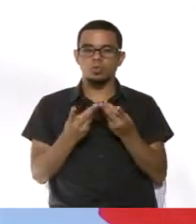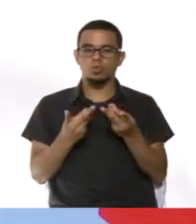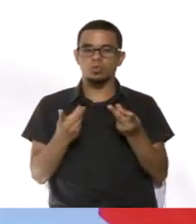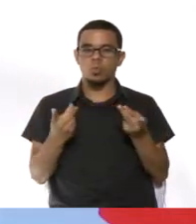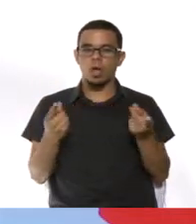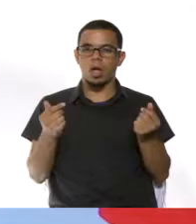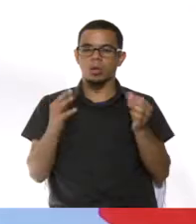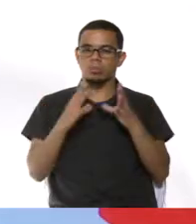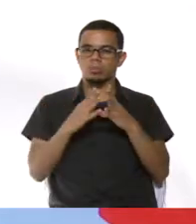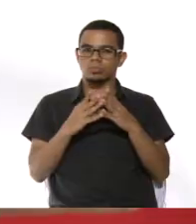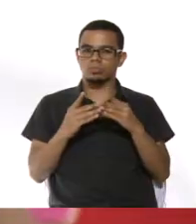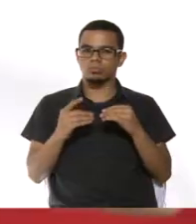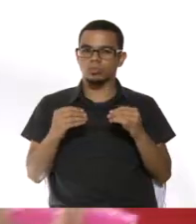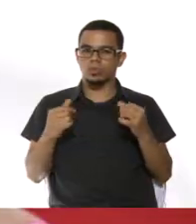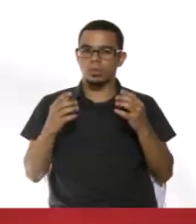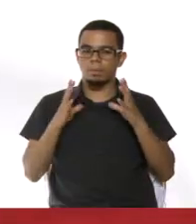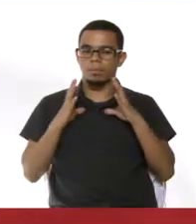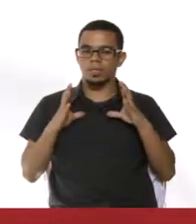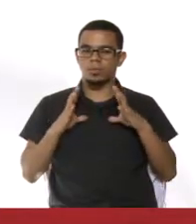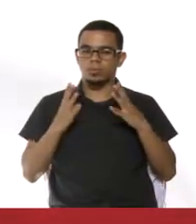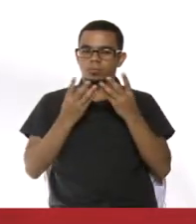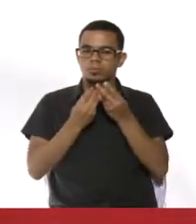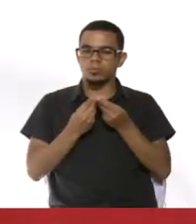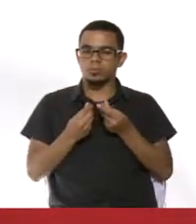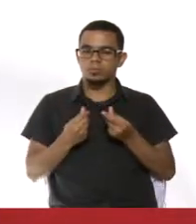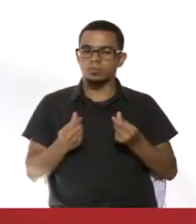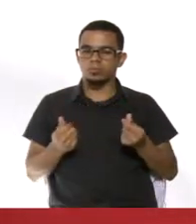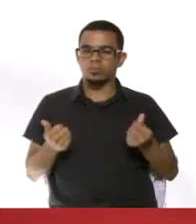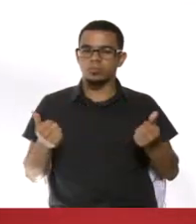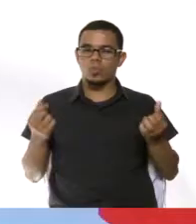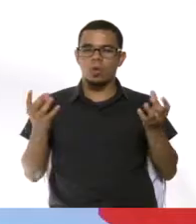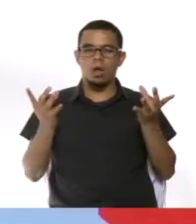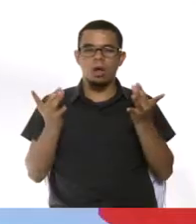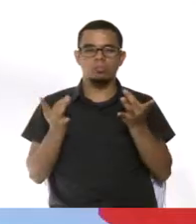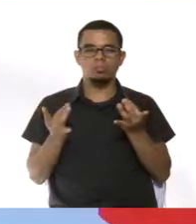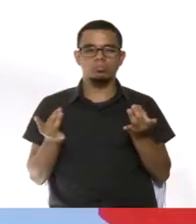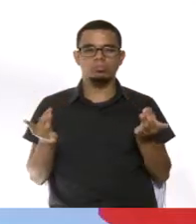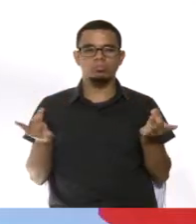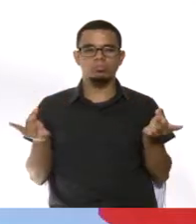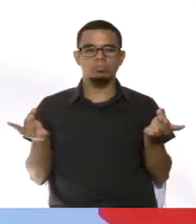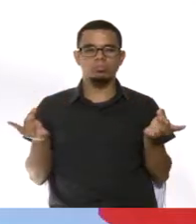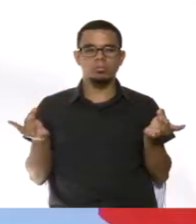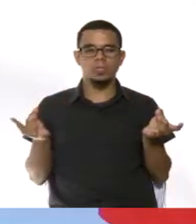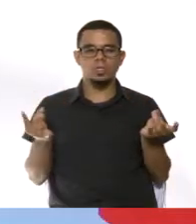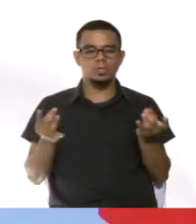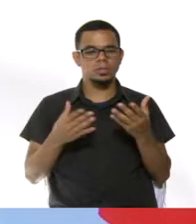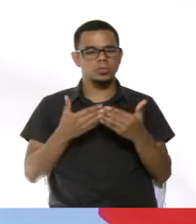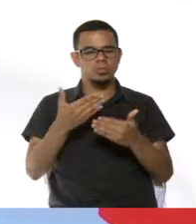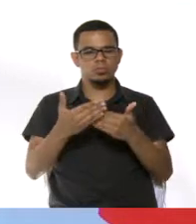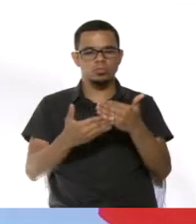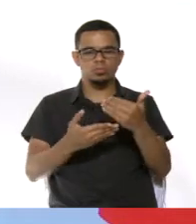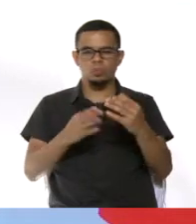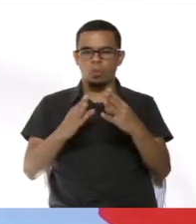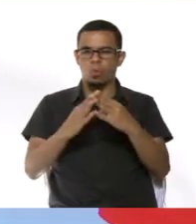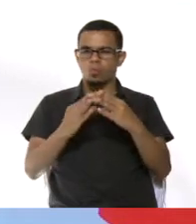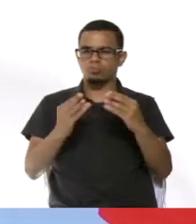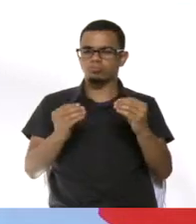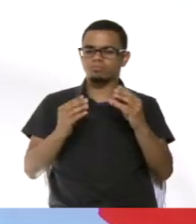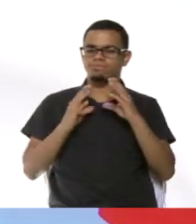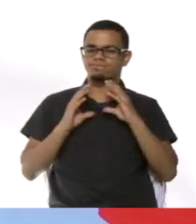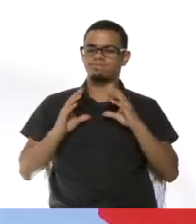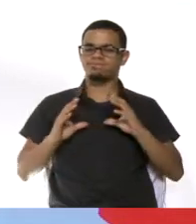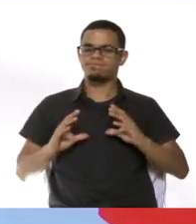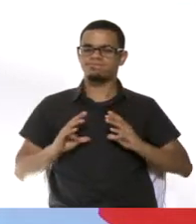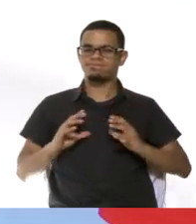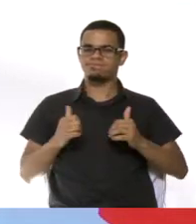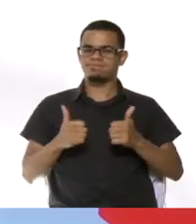suavemente porque nos estamos relajando y así sucesivamente con todas las partes del